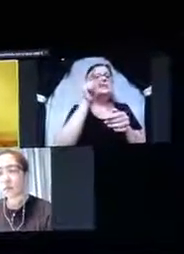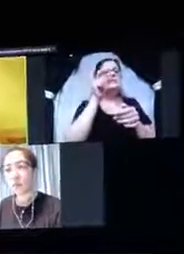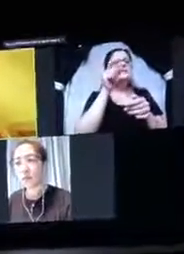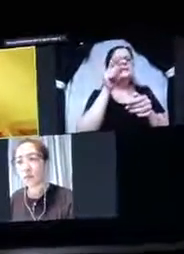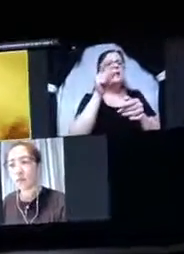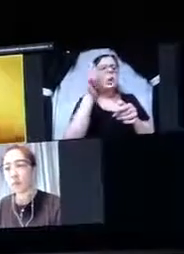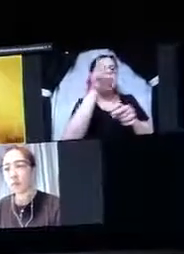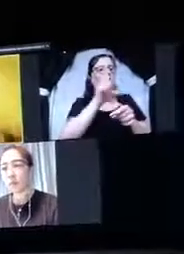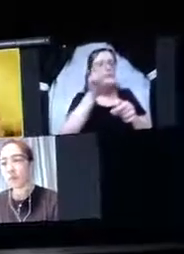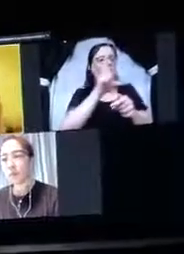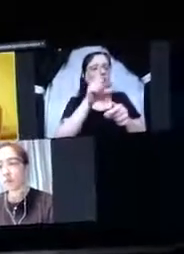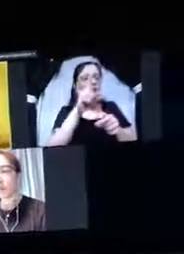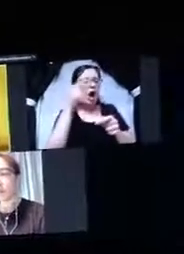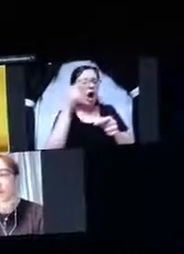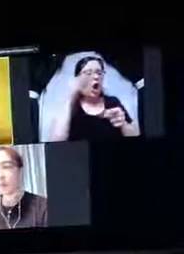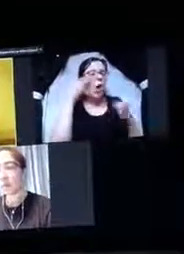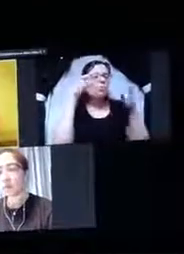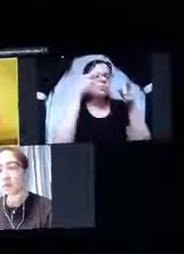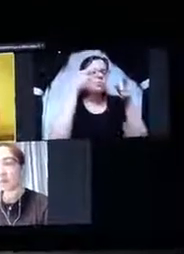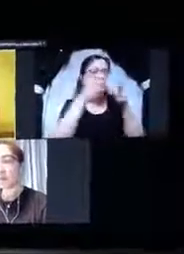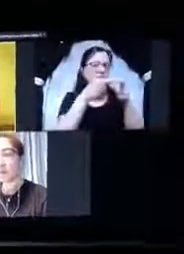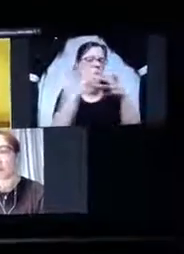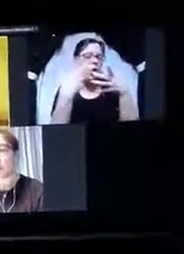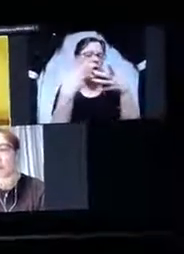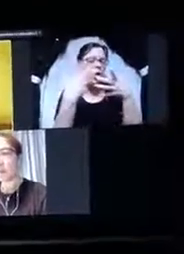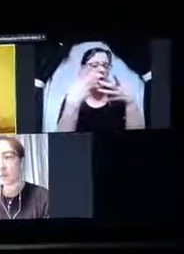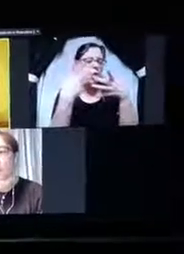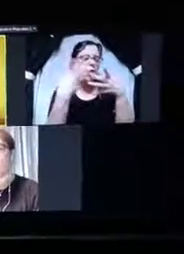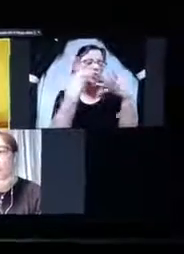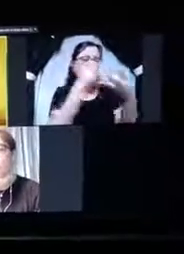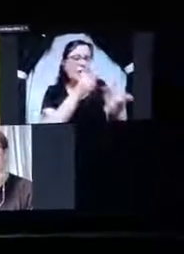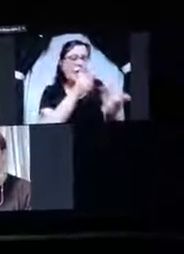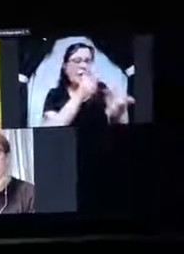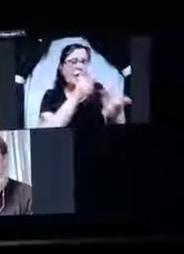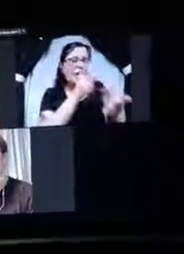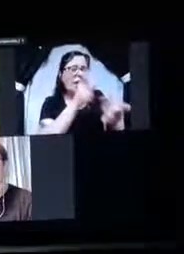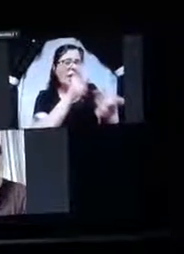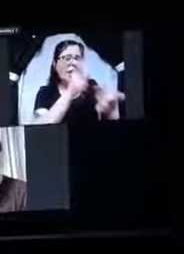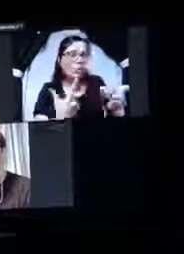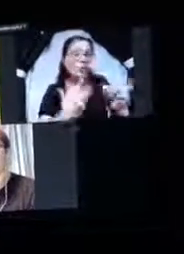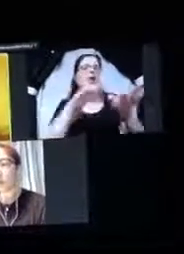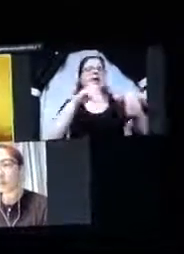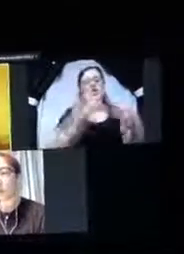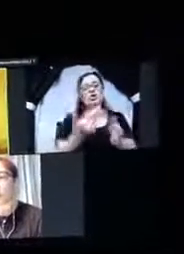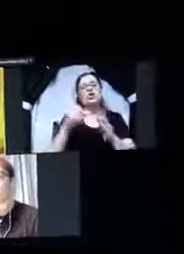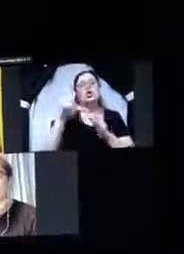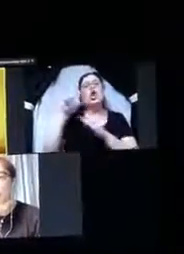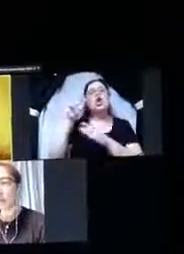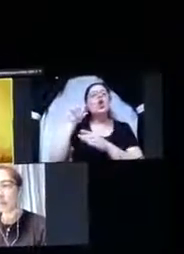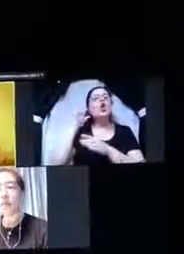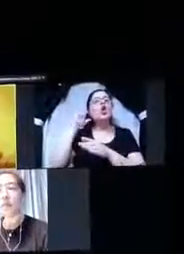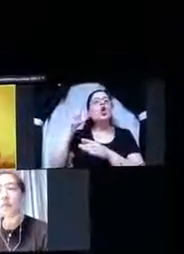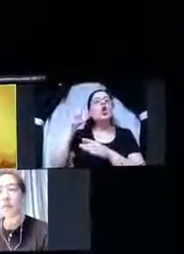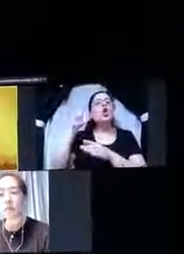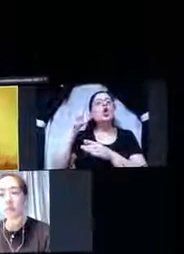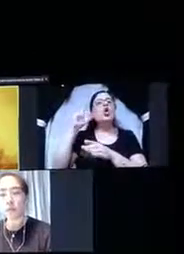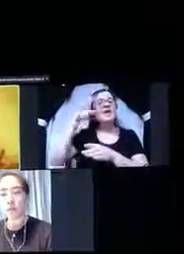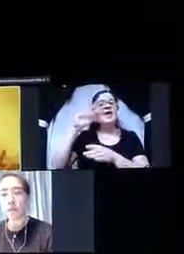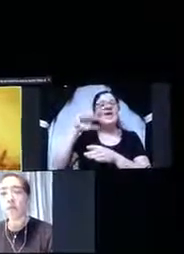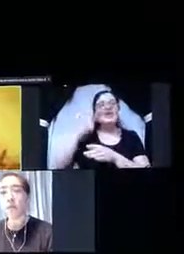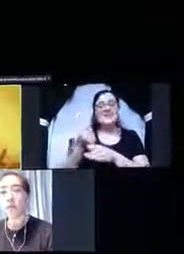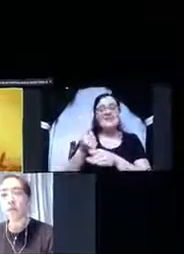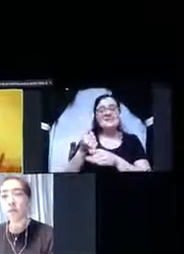en la persona con sordera. Entonces, esa es la primera diferenciación. Logopedia es estimulación del